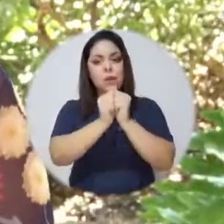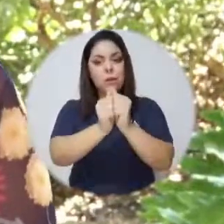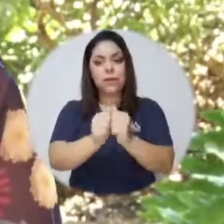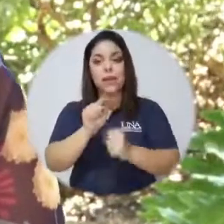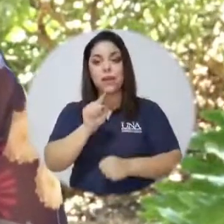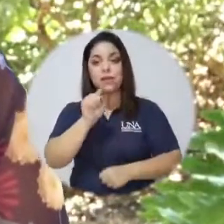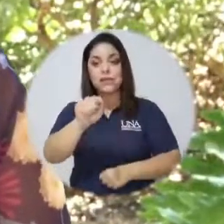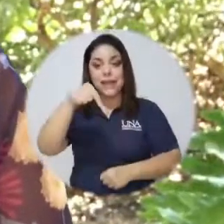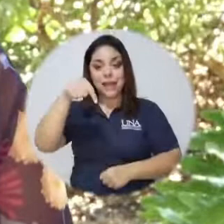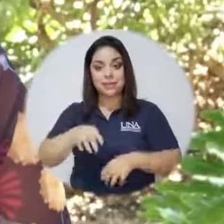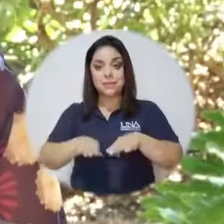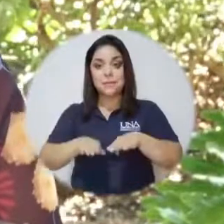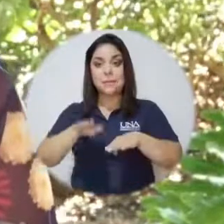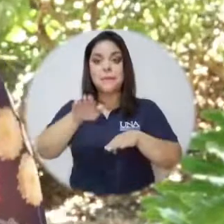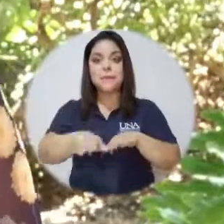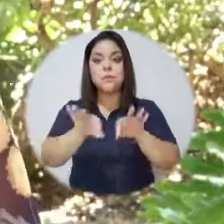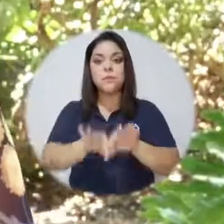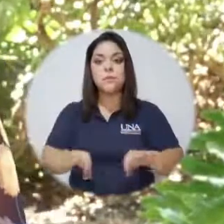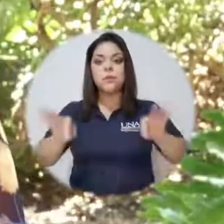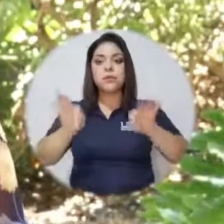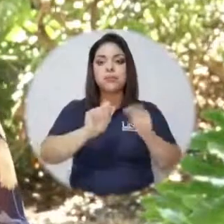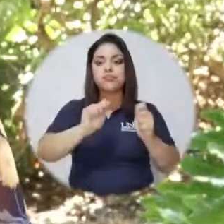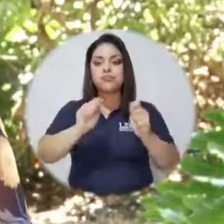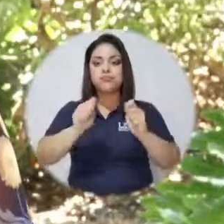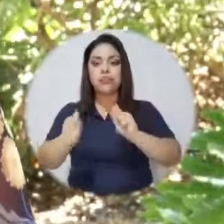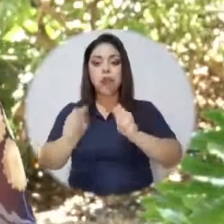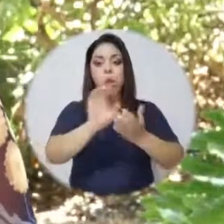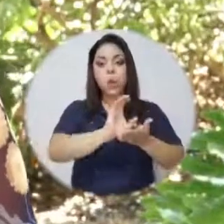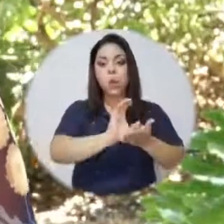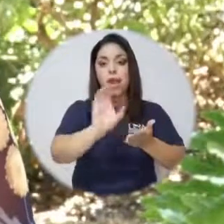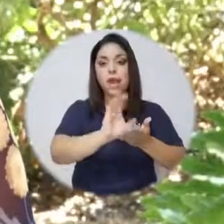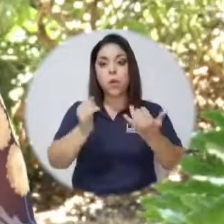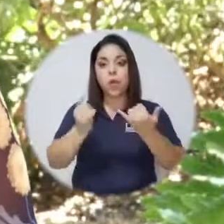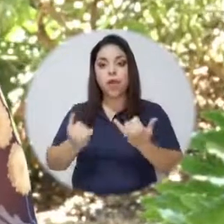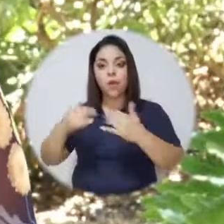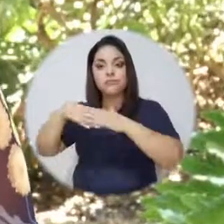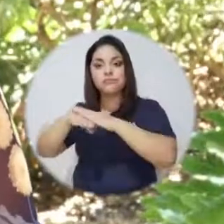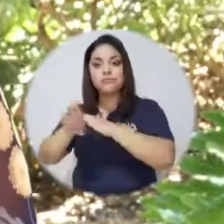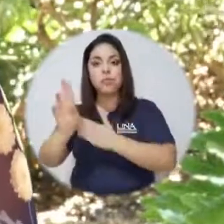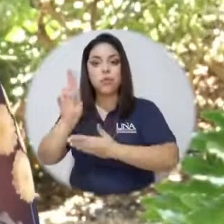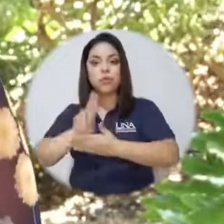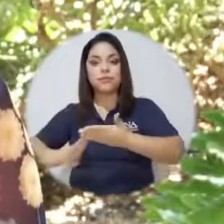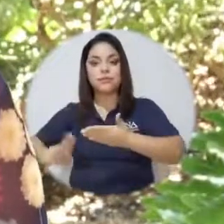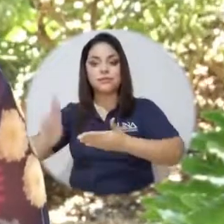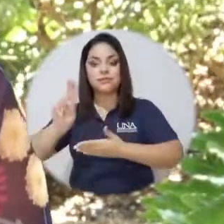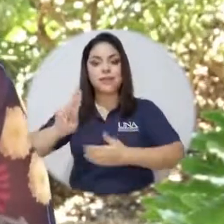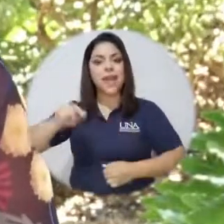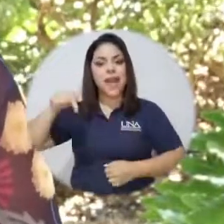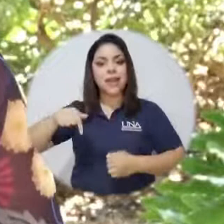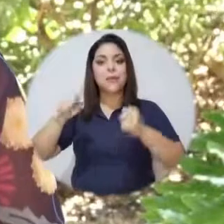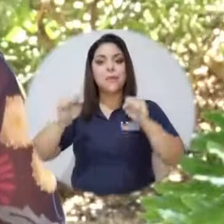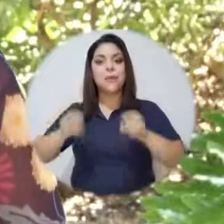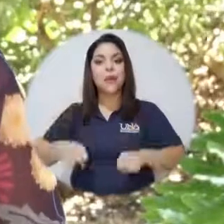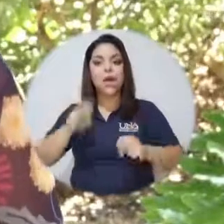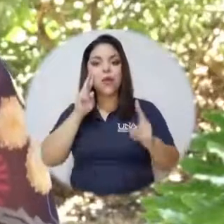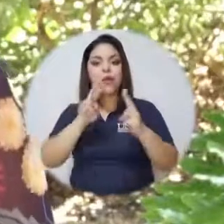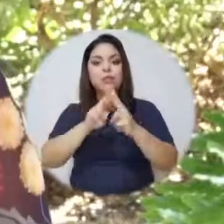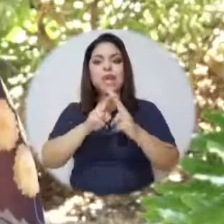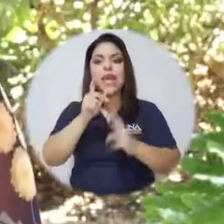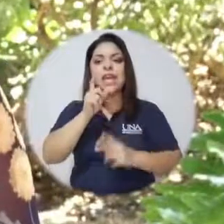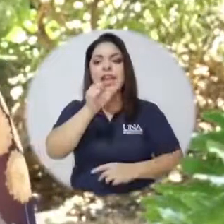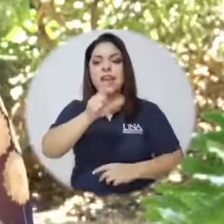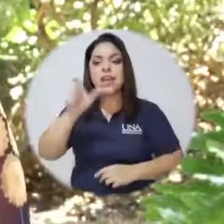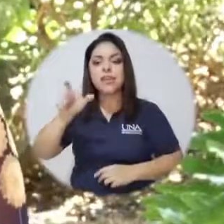en este paso tan importante del colegio a la universidad. Aquí podrás conocer quiénes son